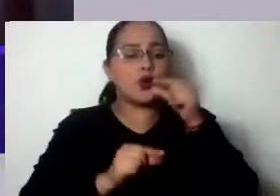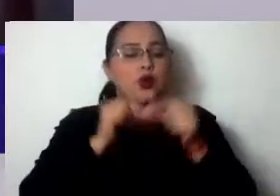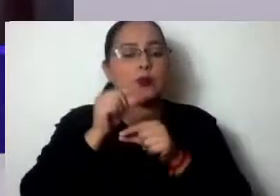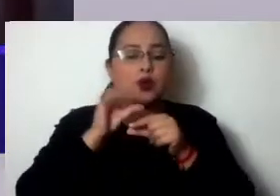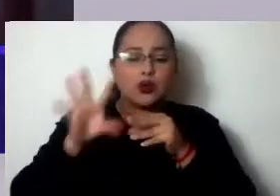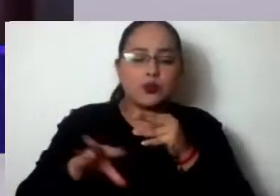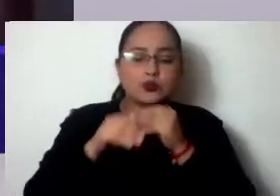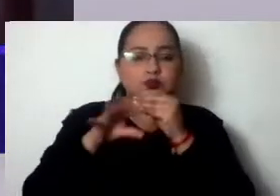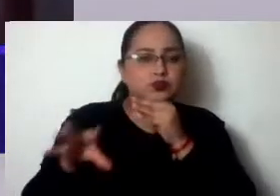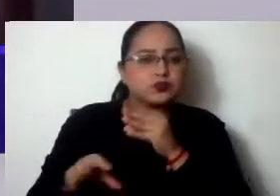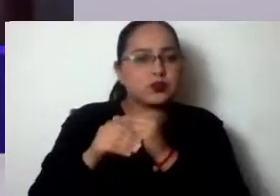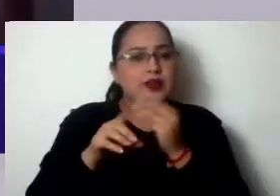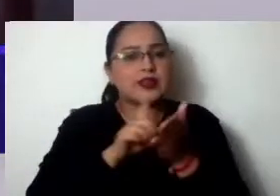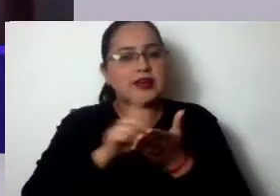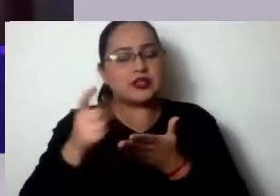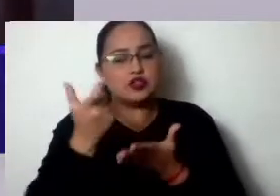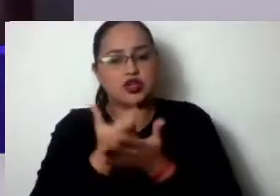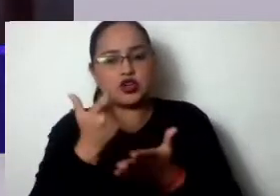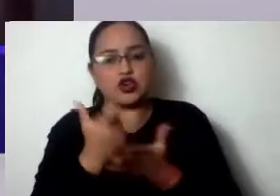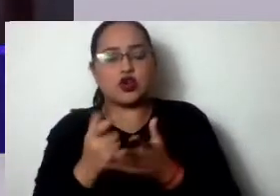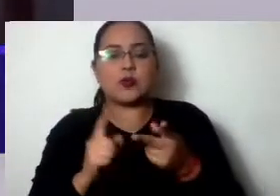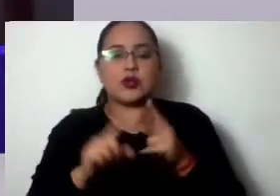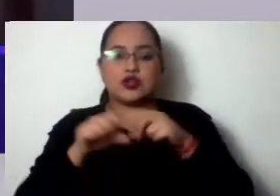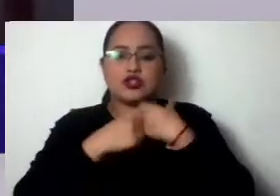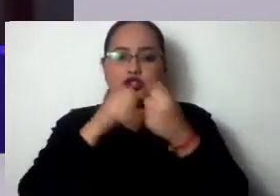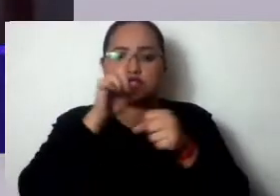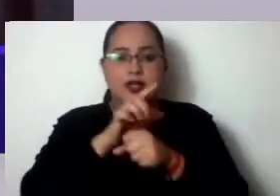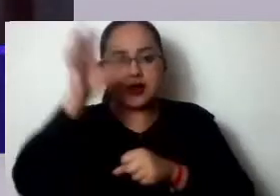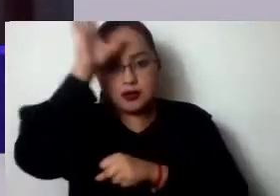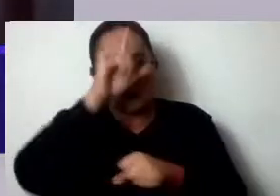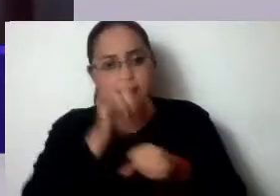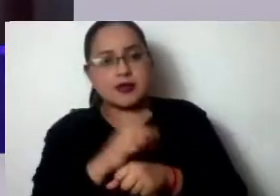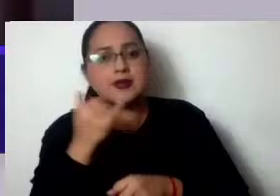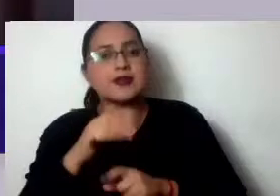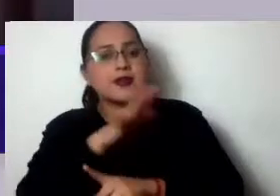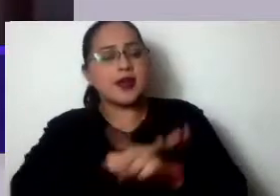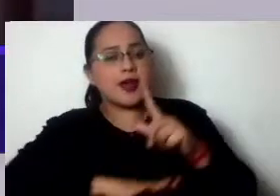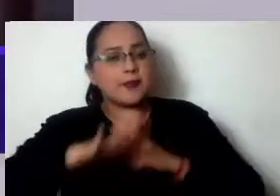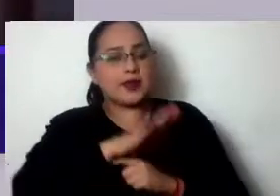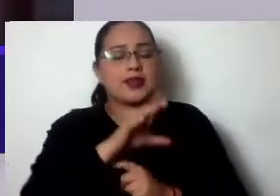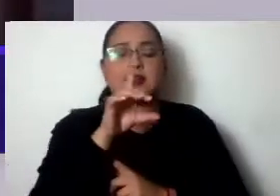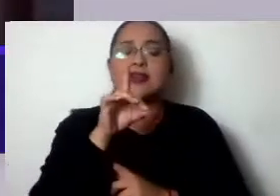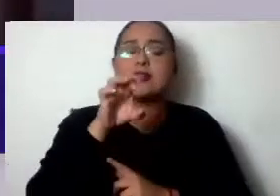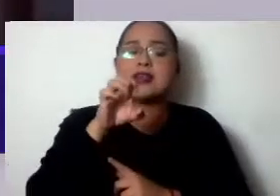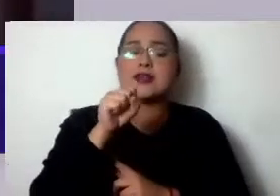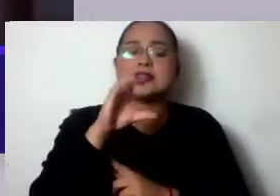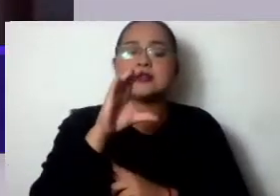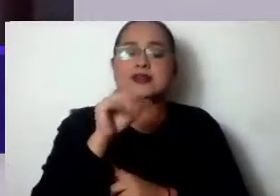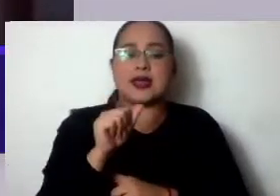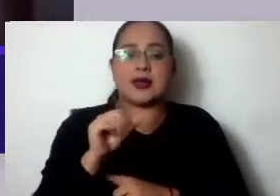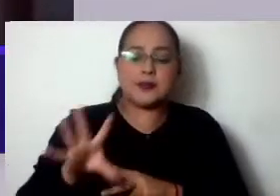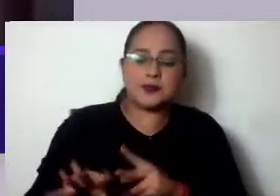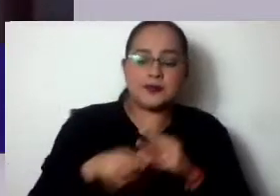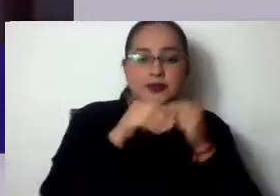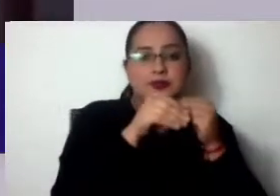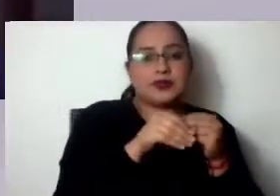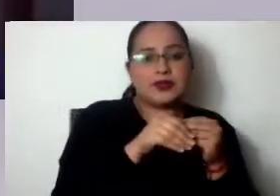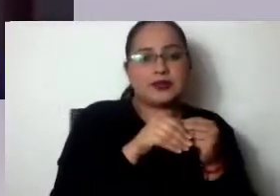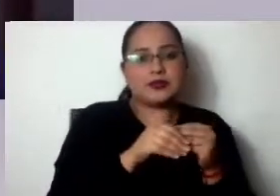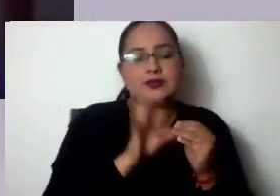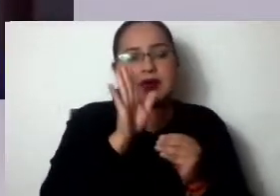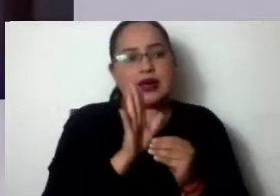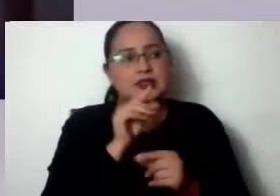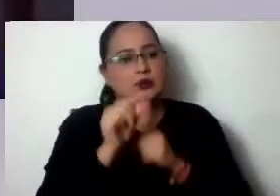los derechos económicos sociales culturales y ambientales en una dicotomía que tiende a desaparecer